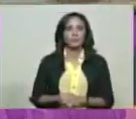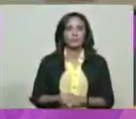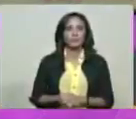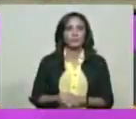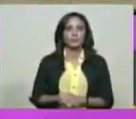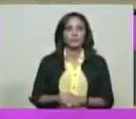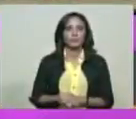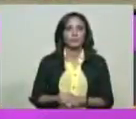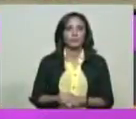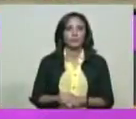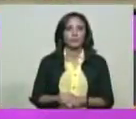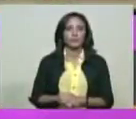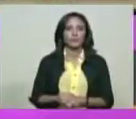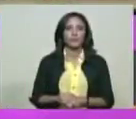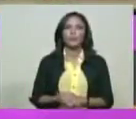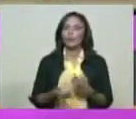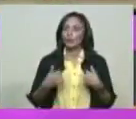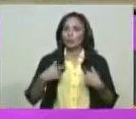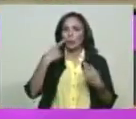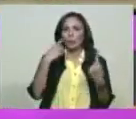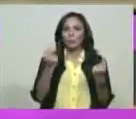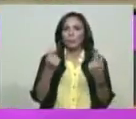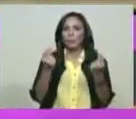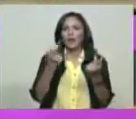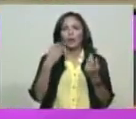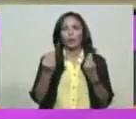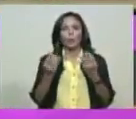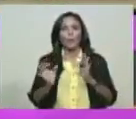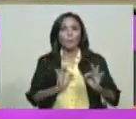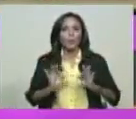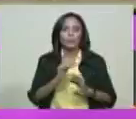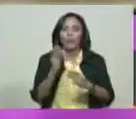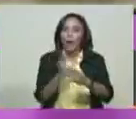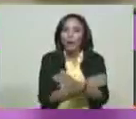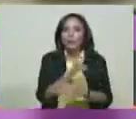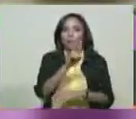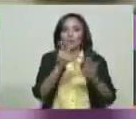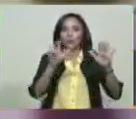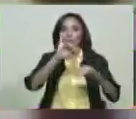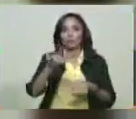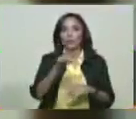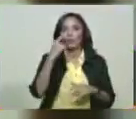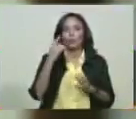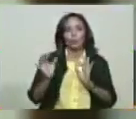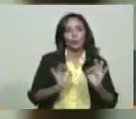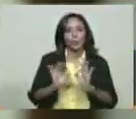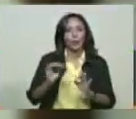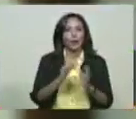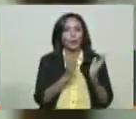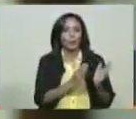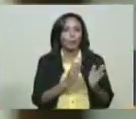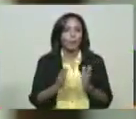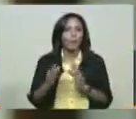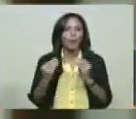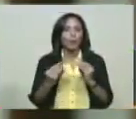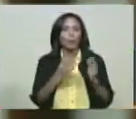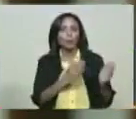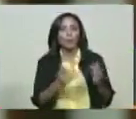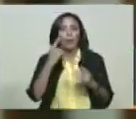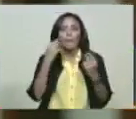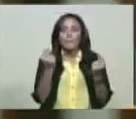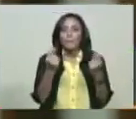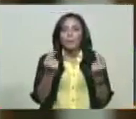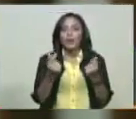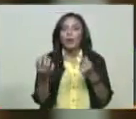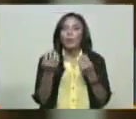yo he estado pendiente de la preparatoria del congreso antes del 28 de julio siempre estamos pendientes del